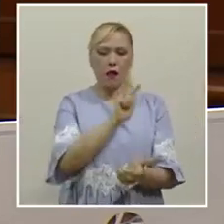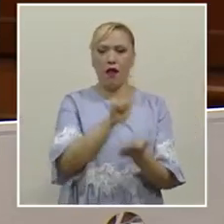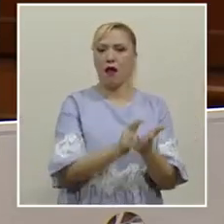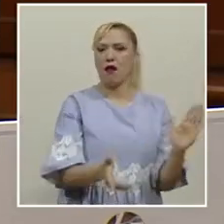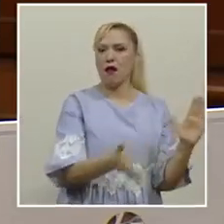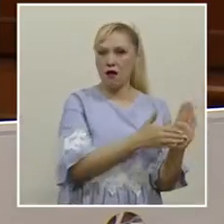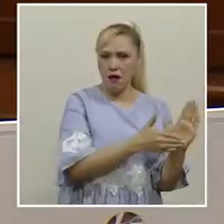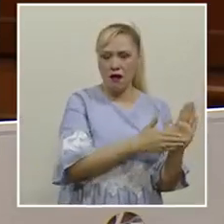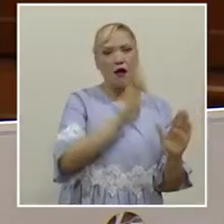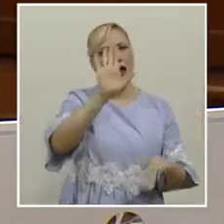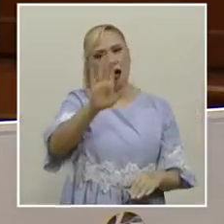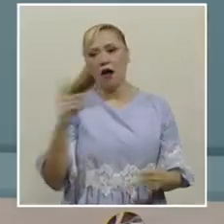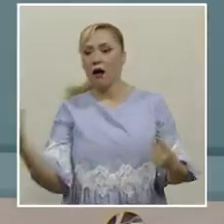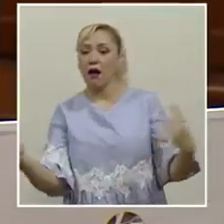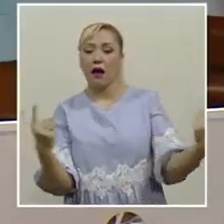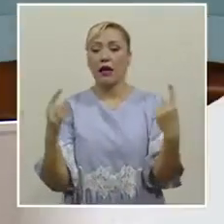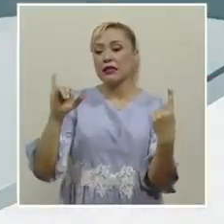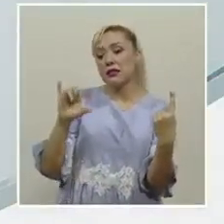en función de las partes.